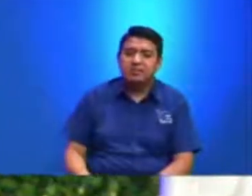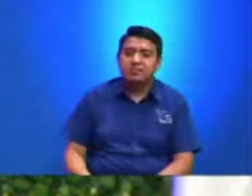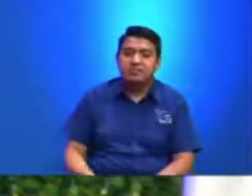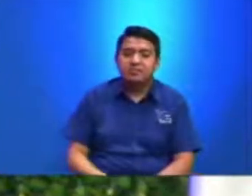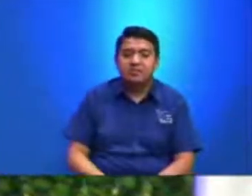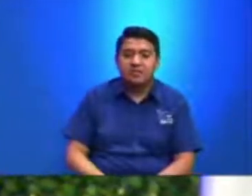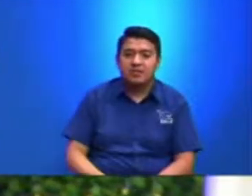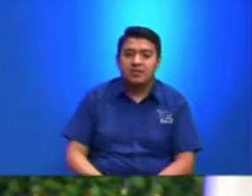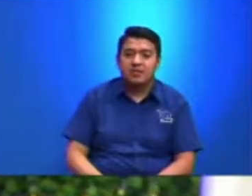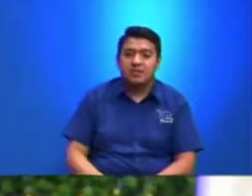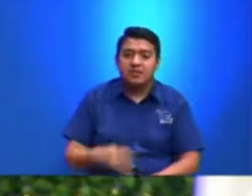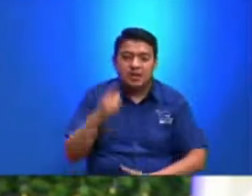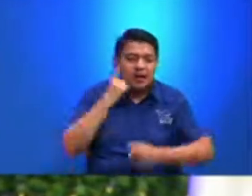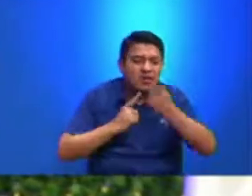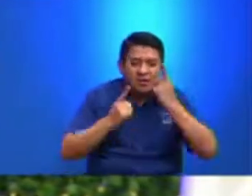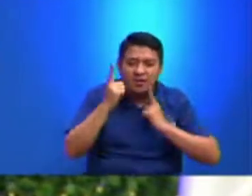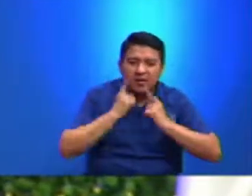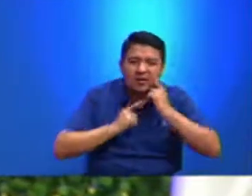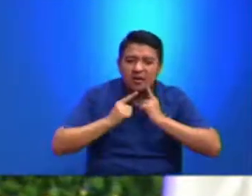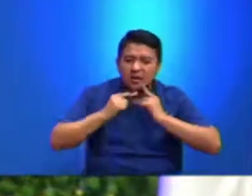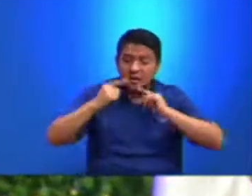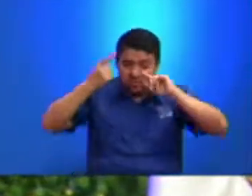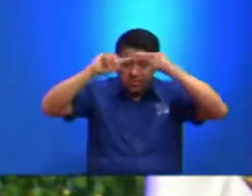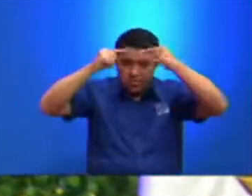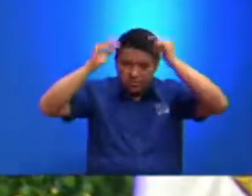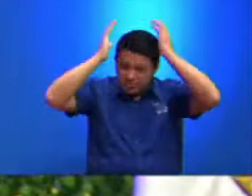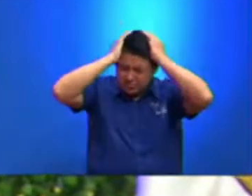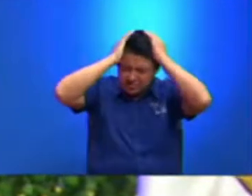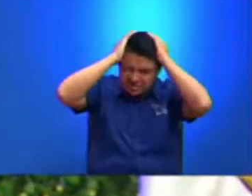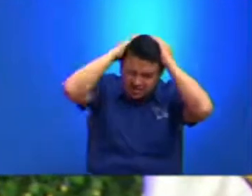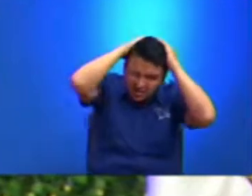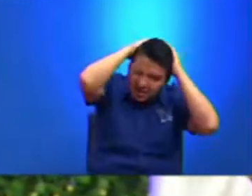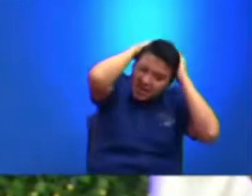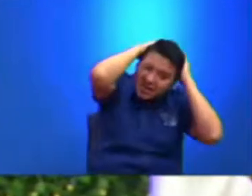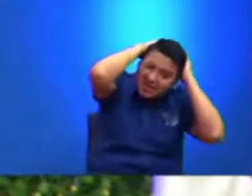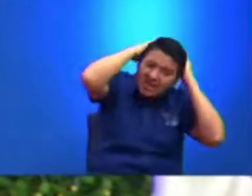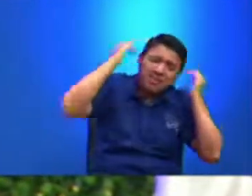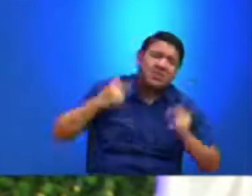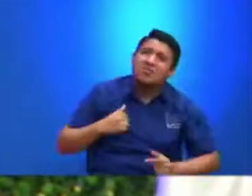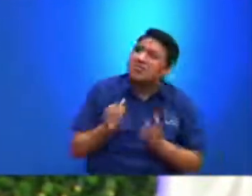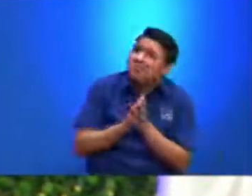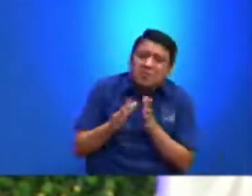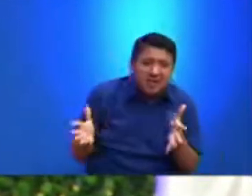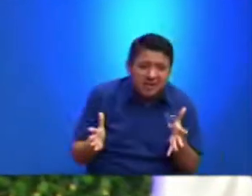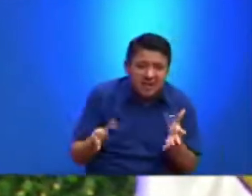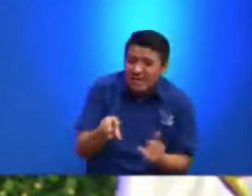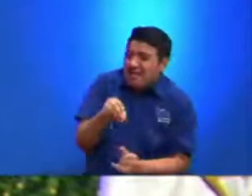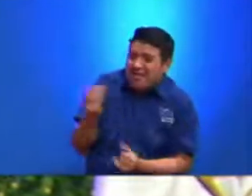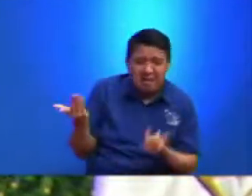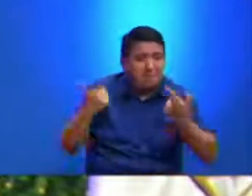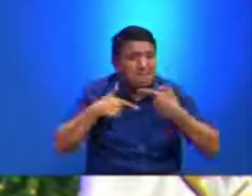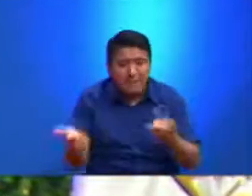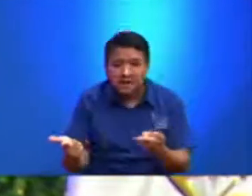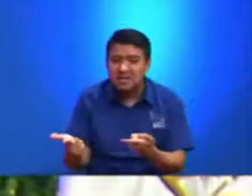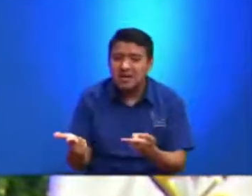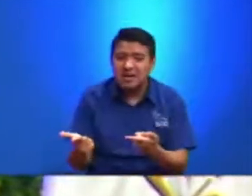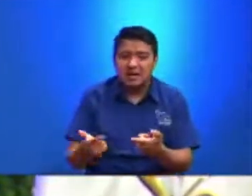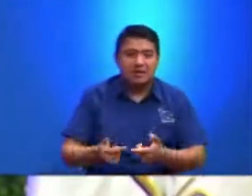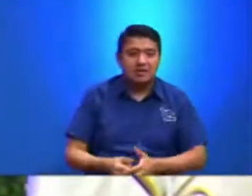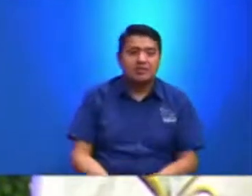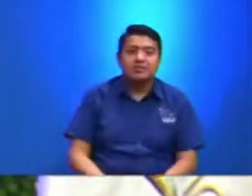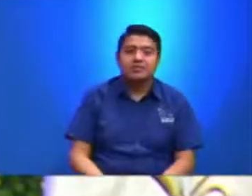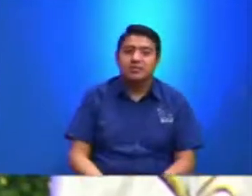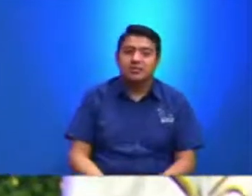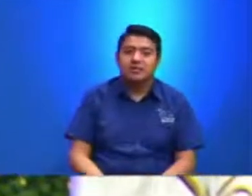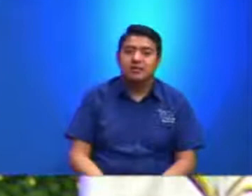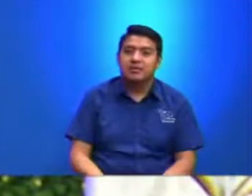a llorar, pero a llorar, y decía, Dios mío, pero ¿qué tengo? Me voy a morir, ¿qué me pasó? Y si